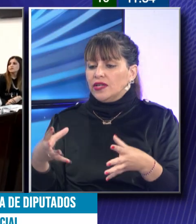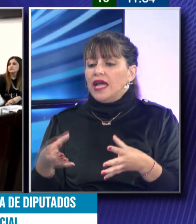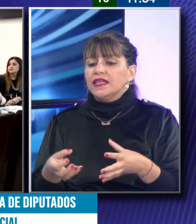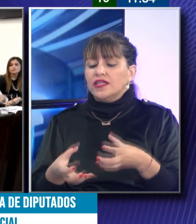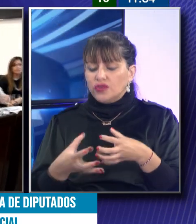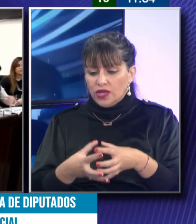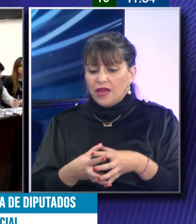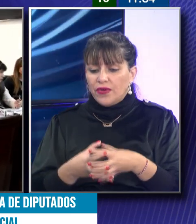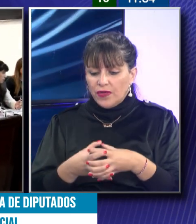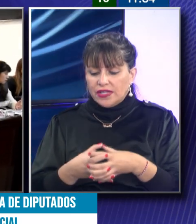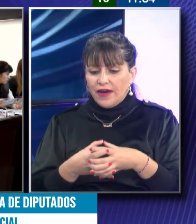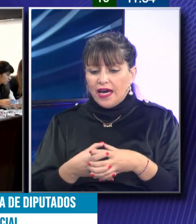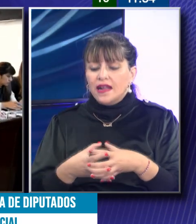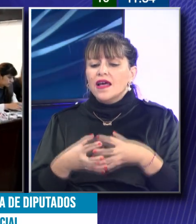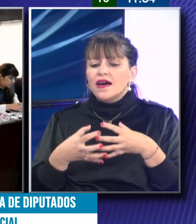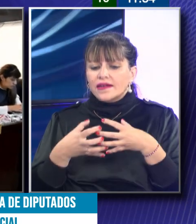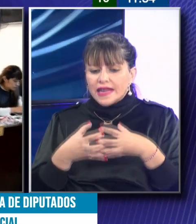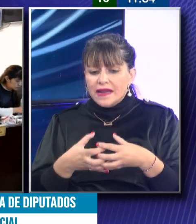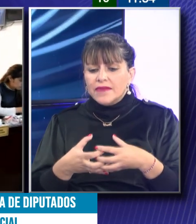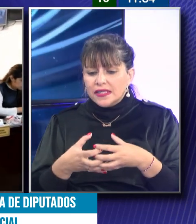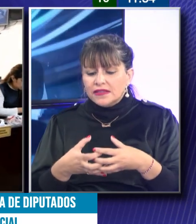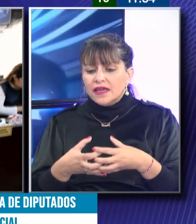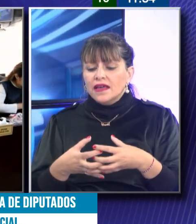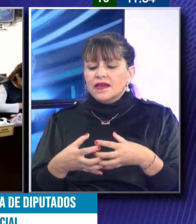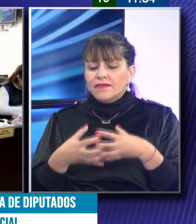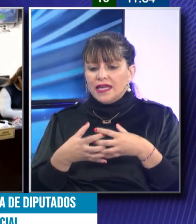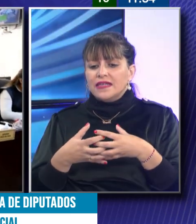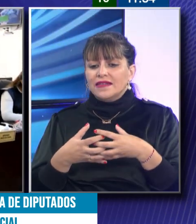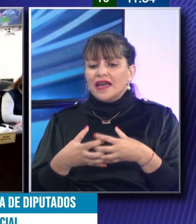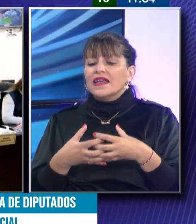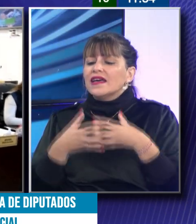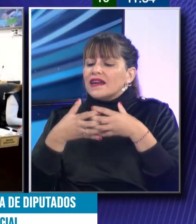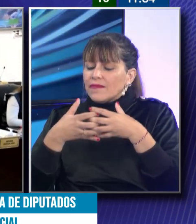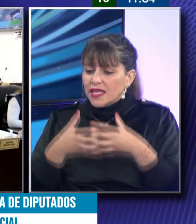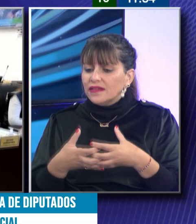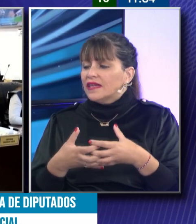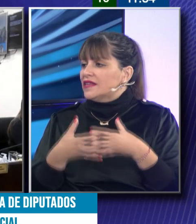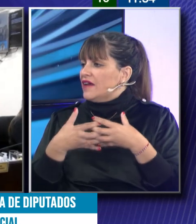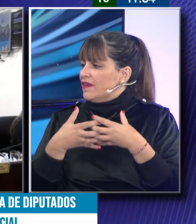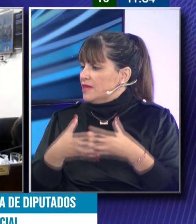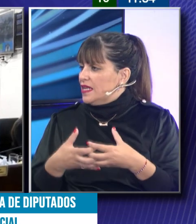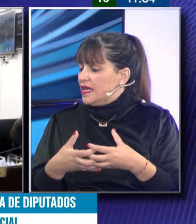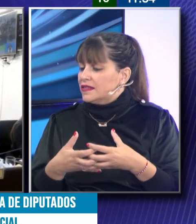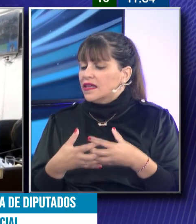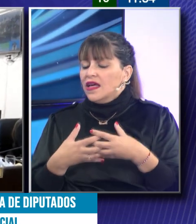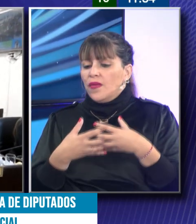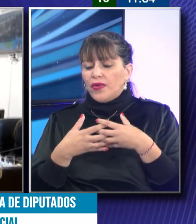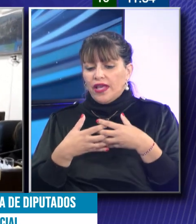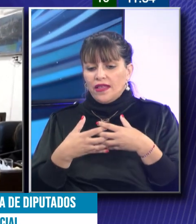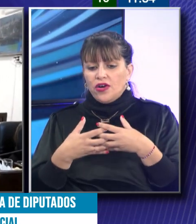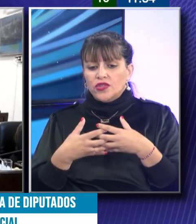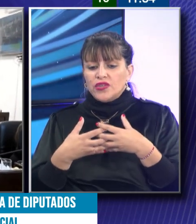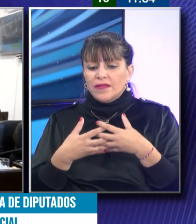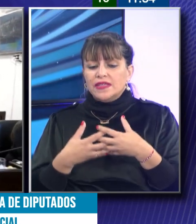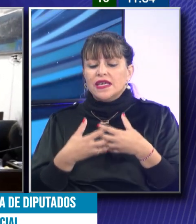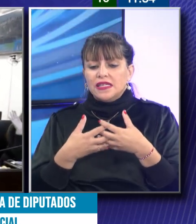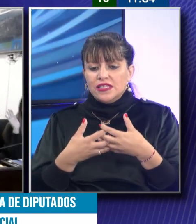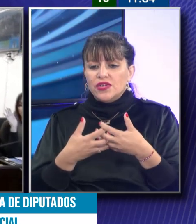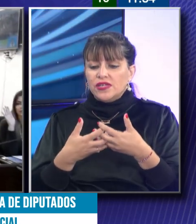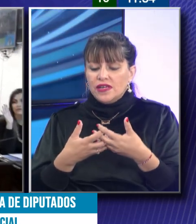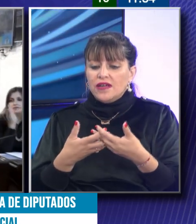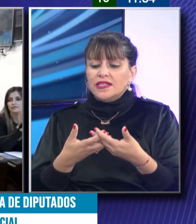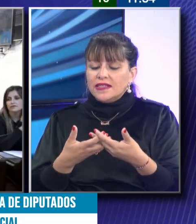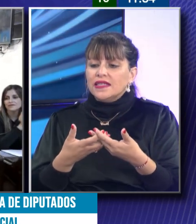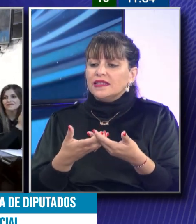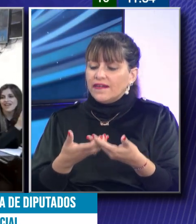ley nacional y que nosotros la podemos trabajar realmente van a darle herramientas a las familias, porque digo, no solamente es el